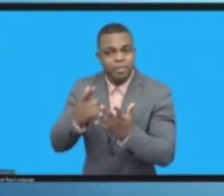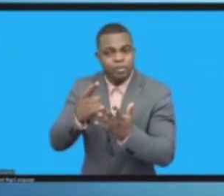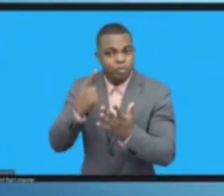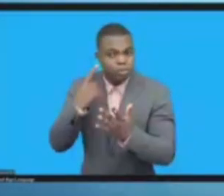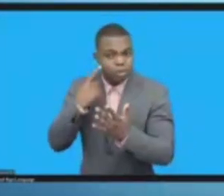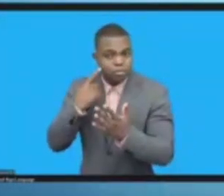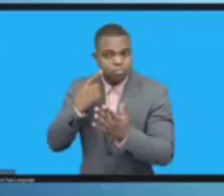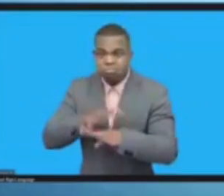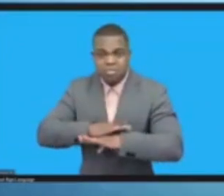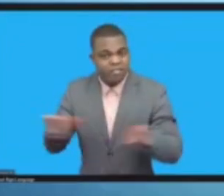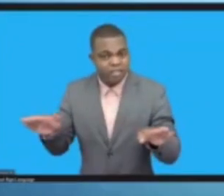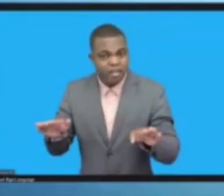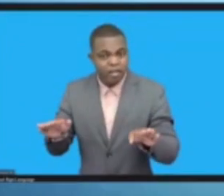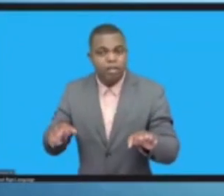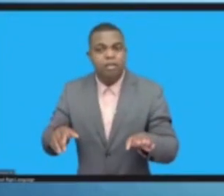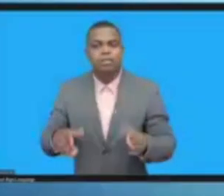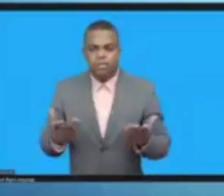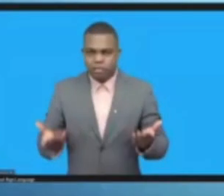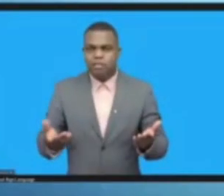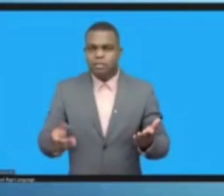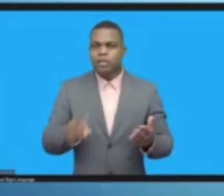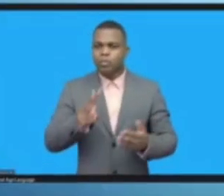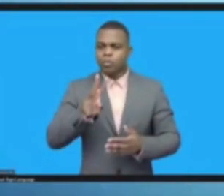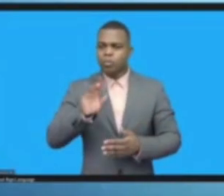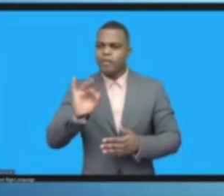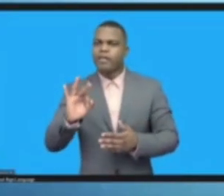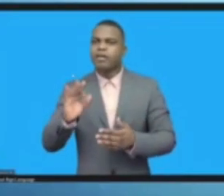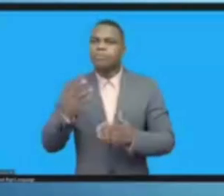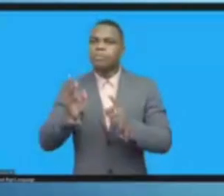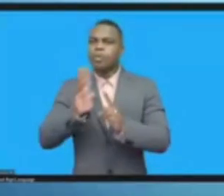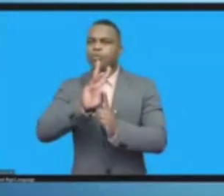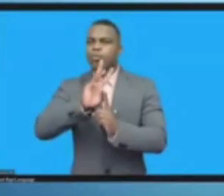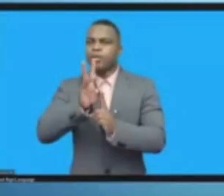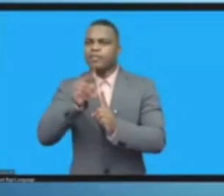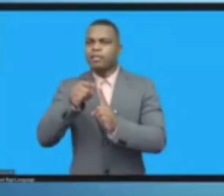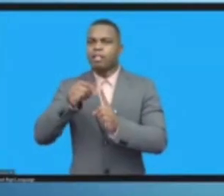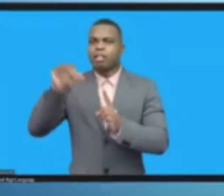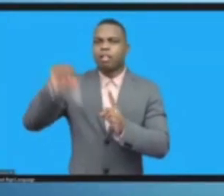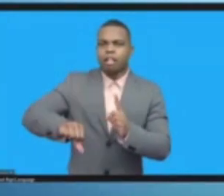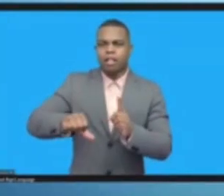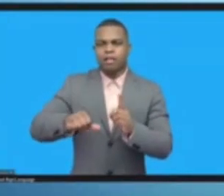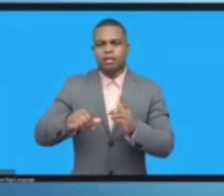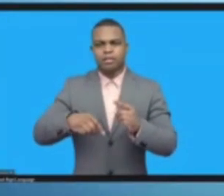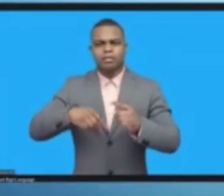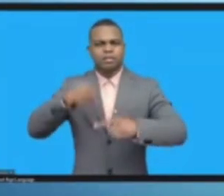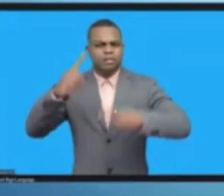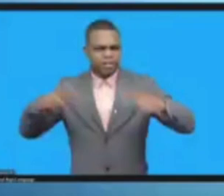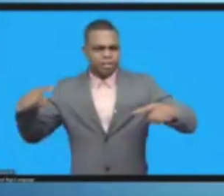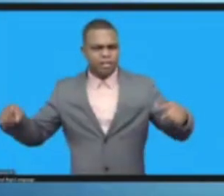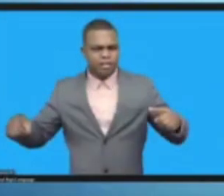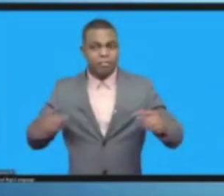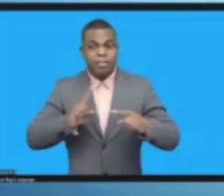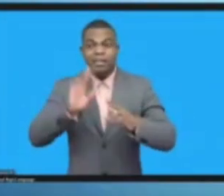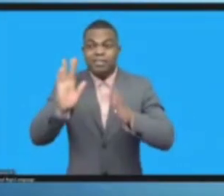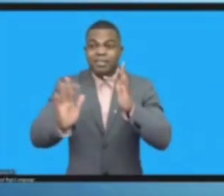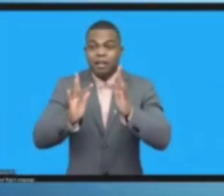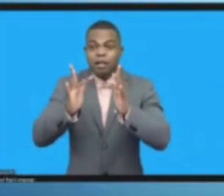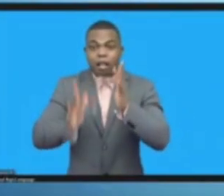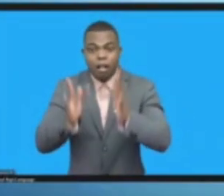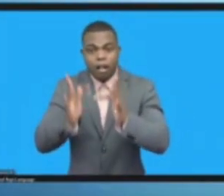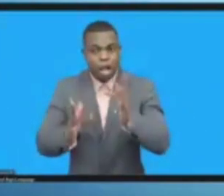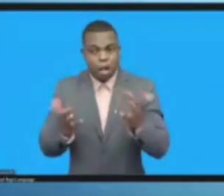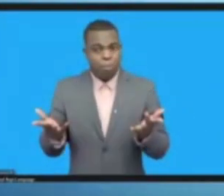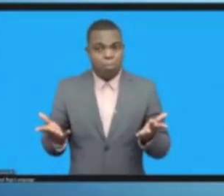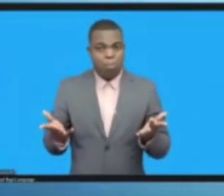se cayera el internet la una vez que hubo problemas la última vez como problema técnico fue 55 años a través de internet